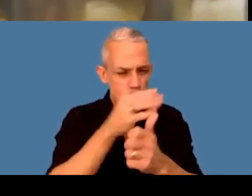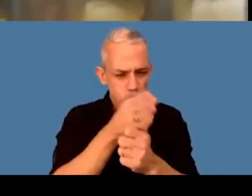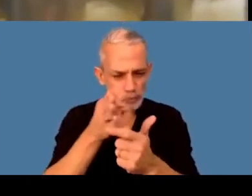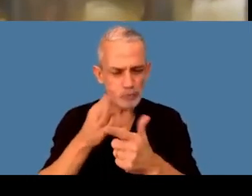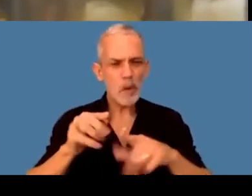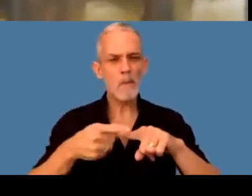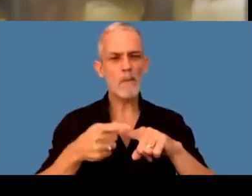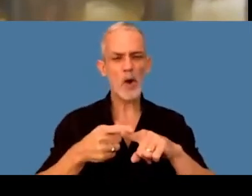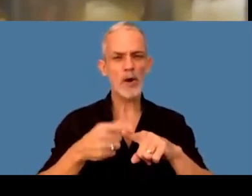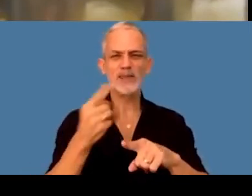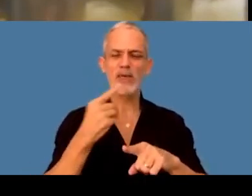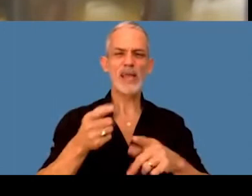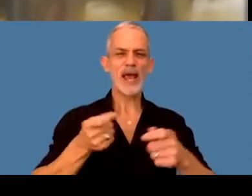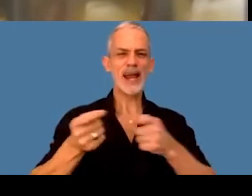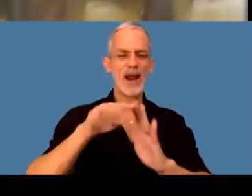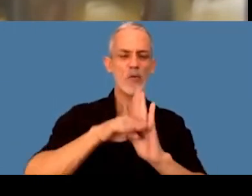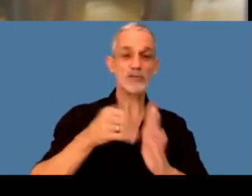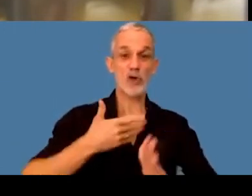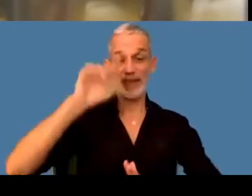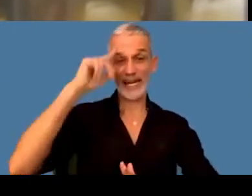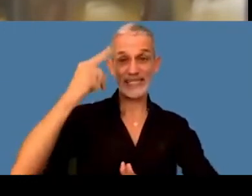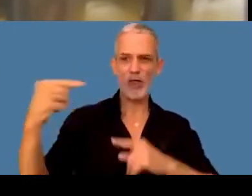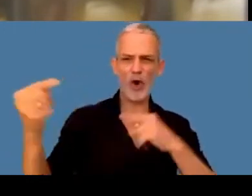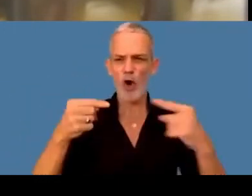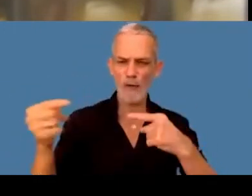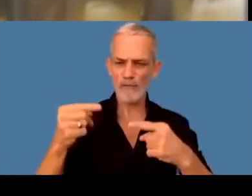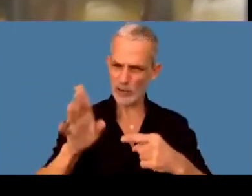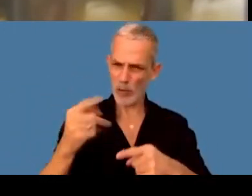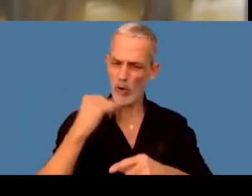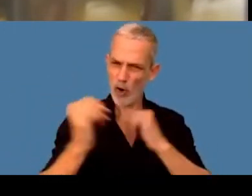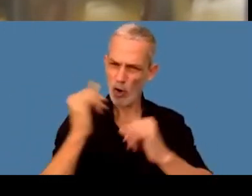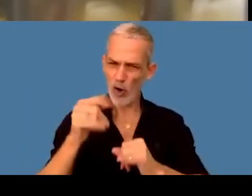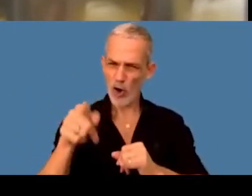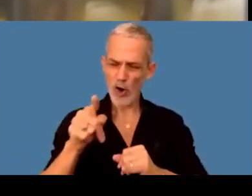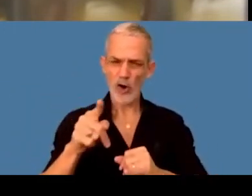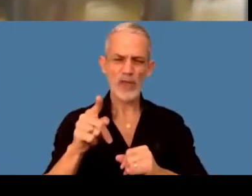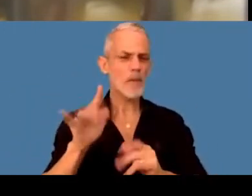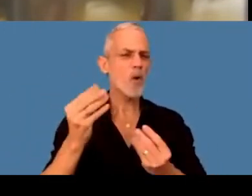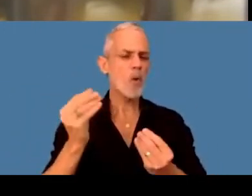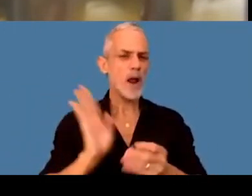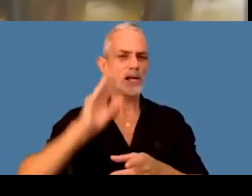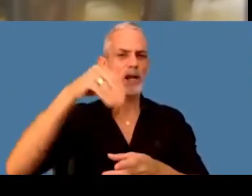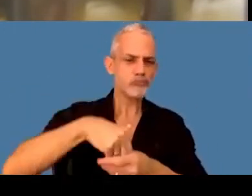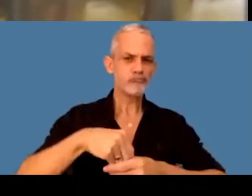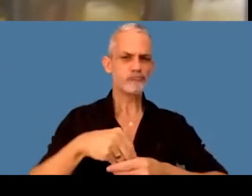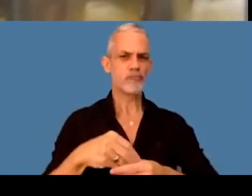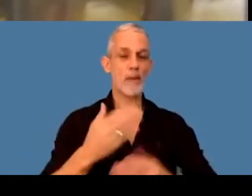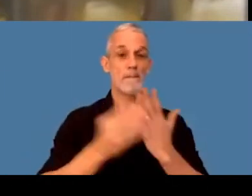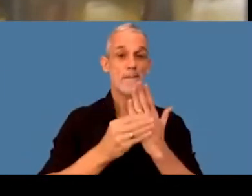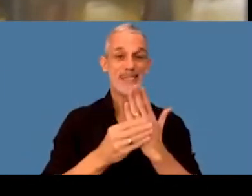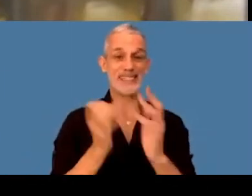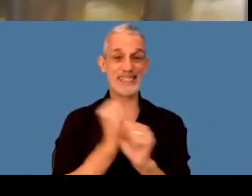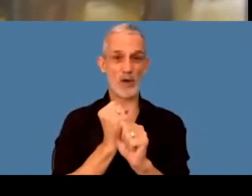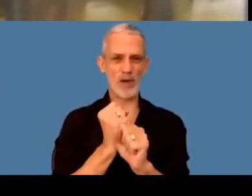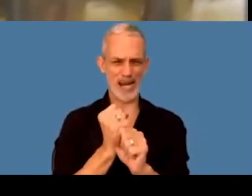es la regulación del Estado en los conflictos y hacía mención a la intervención del Ministerio de Trabajo. ¿A eso